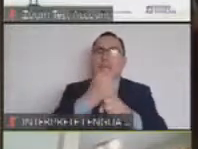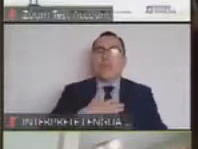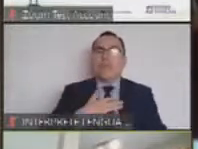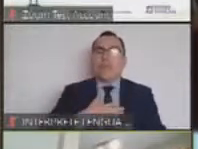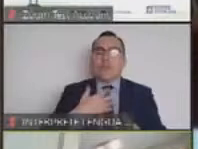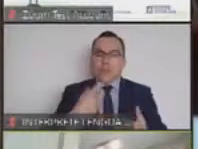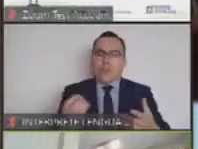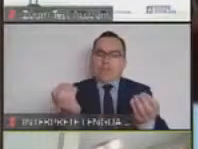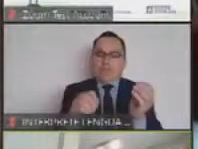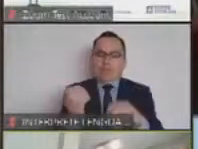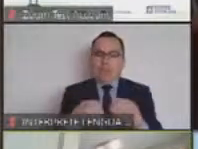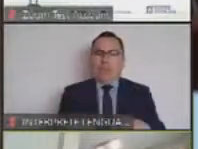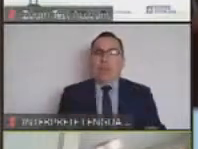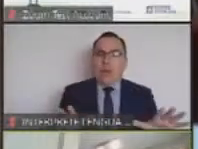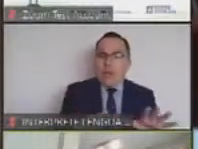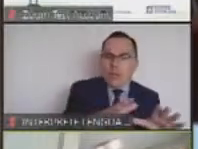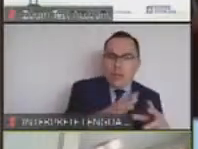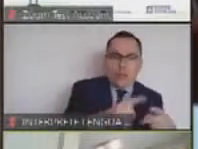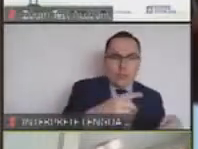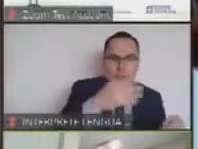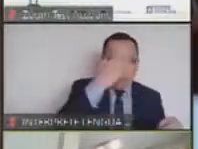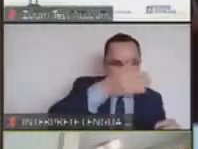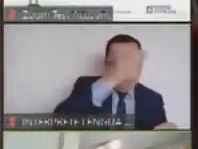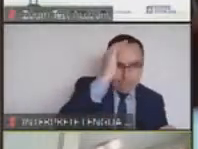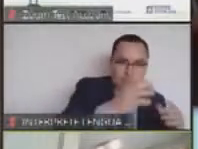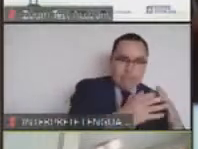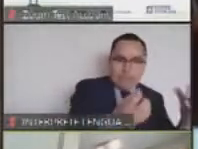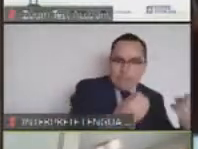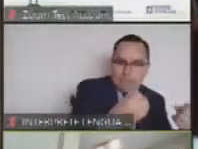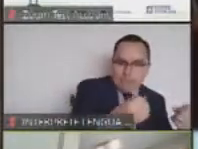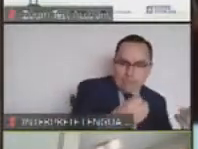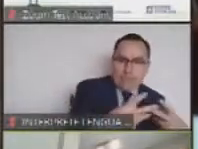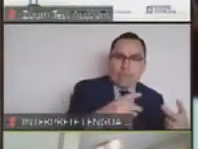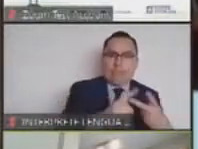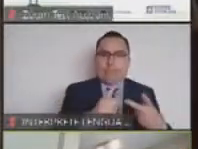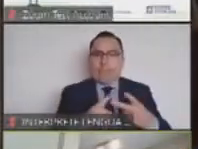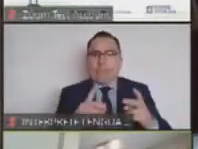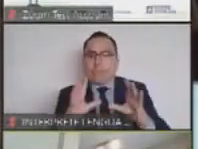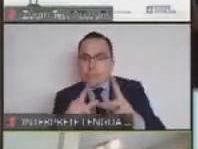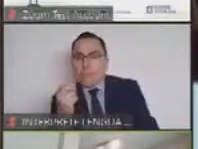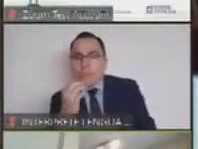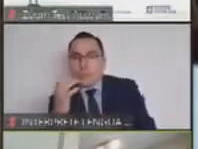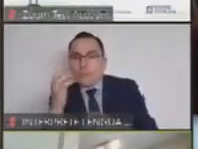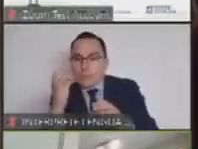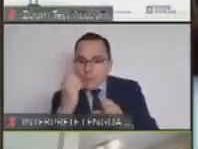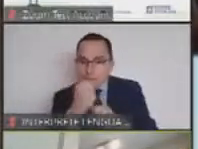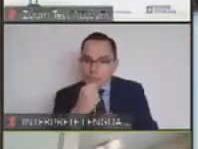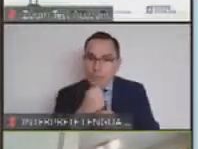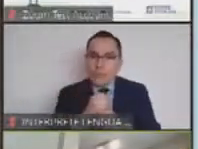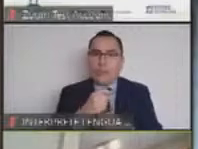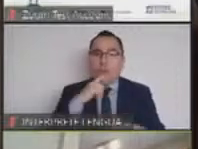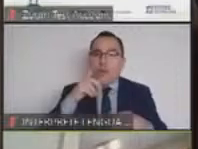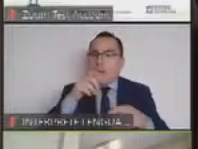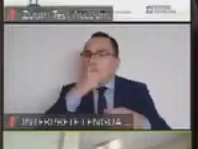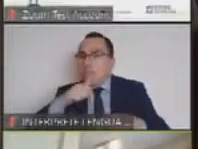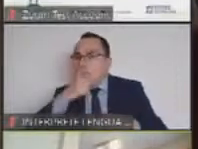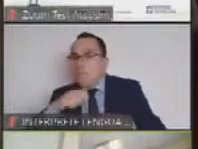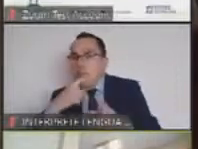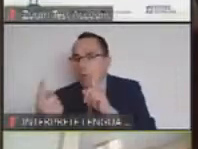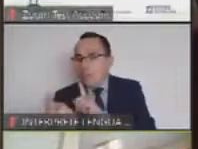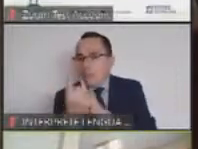tales como actividades de capacitación, docencia, reuniones de trabajo, audiencias privadas o